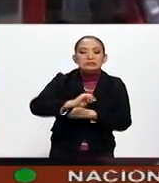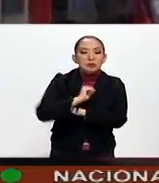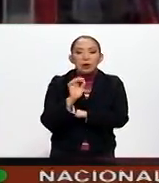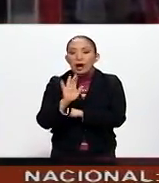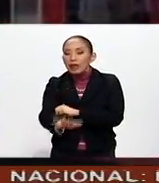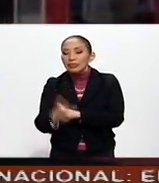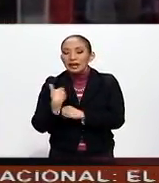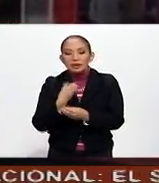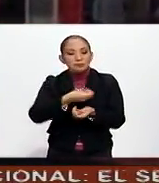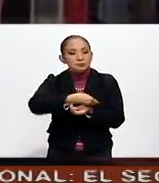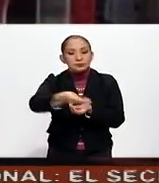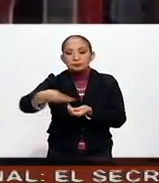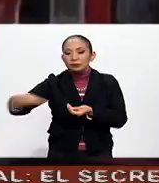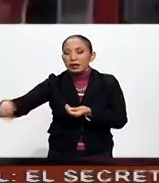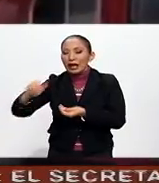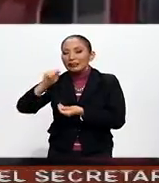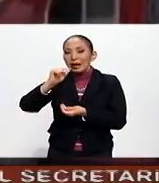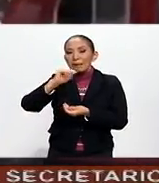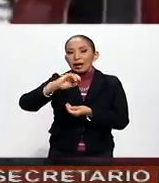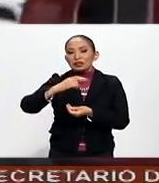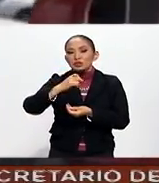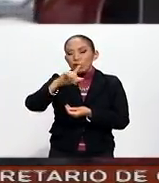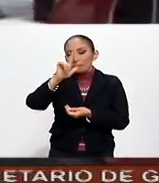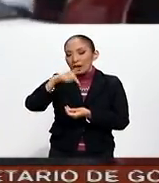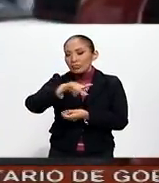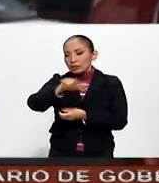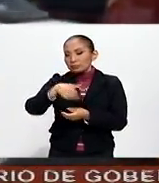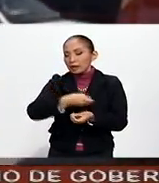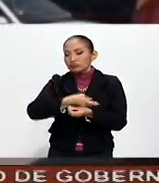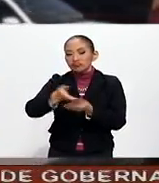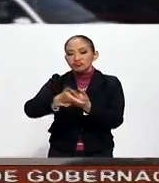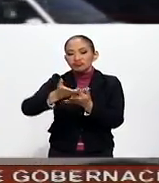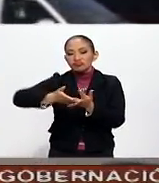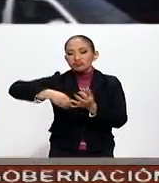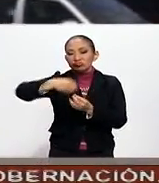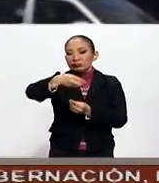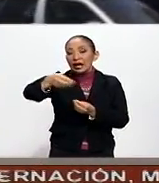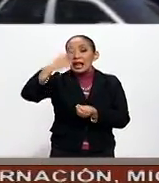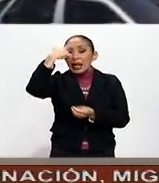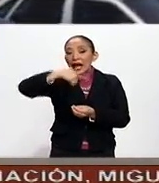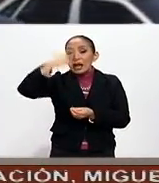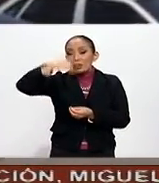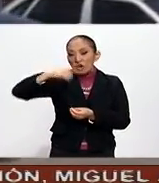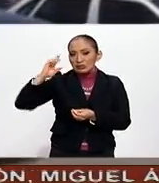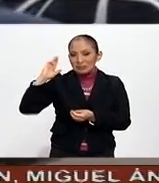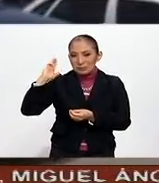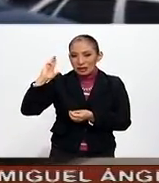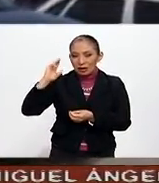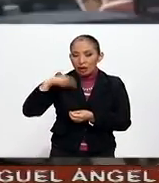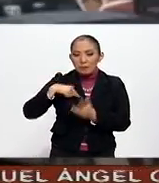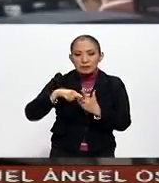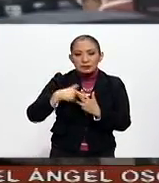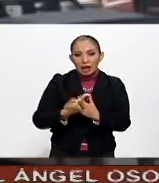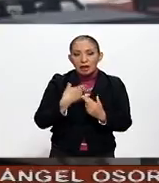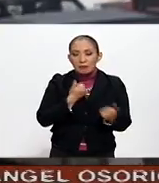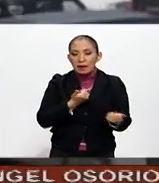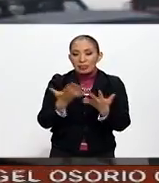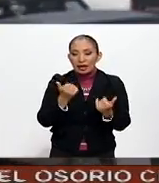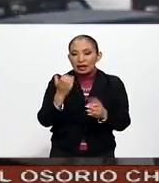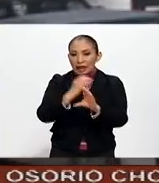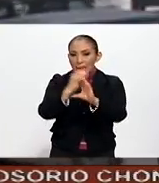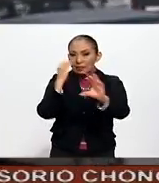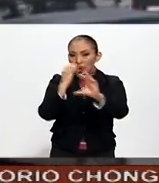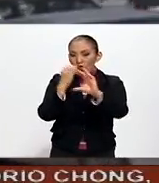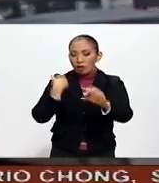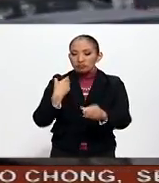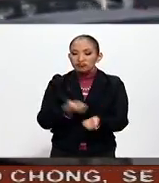almacenamiento y despacho de Tapachula para su posterior distribución. Desde la noche de este miércoles comenzaron a llegar los camiones que